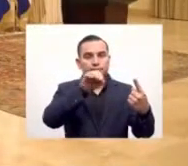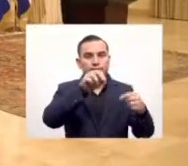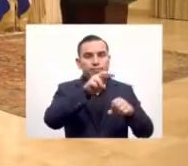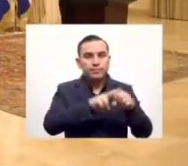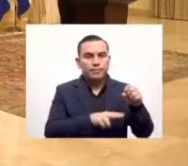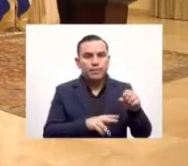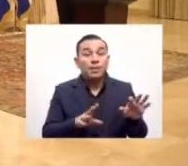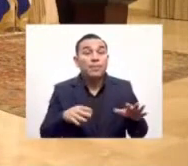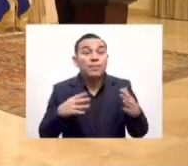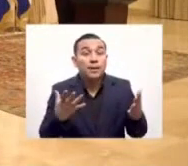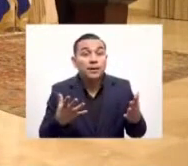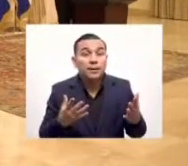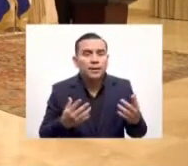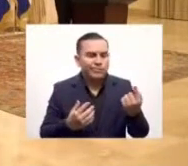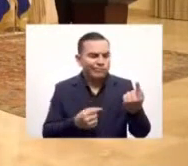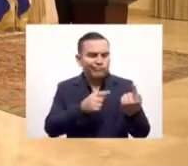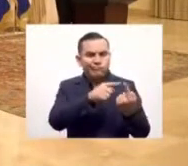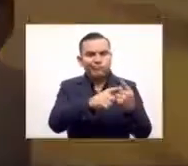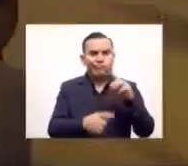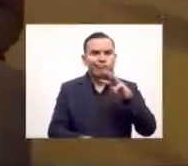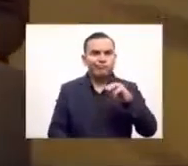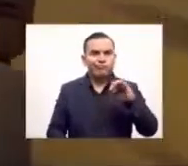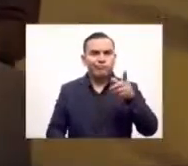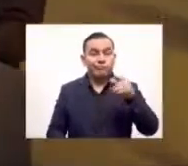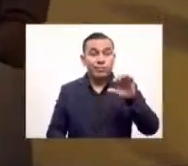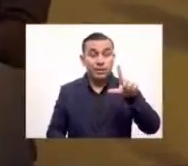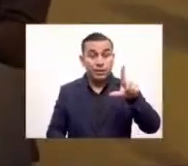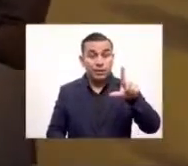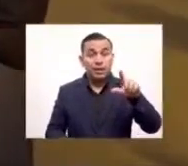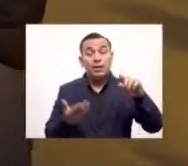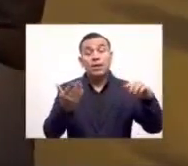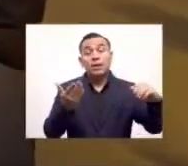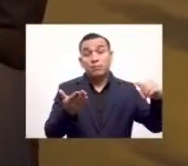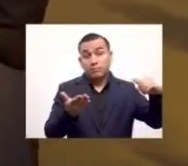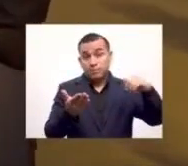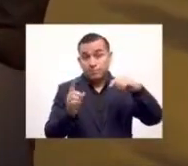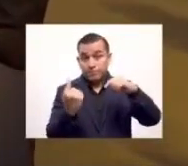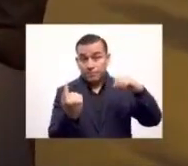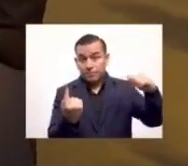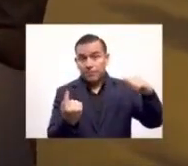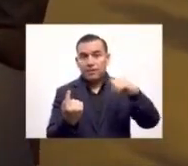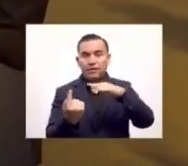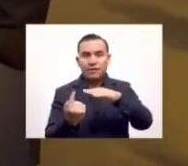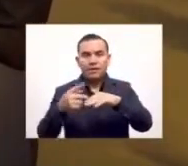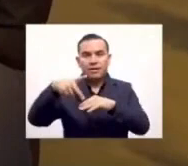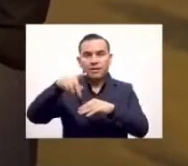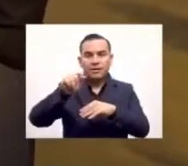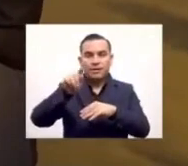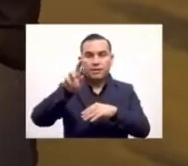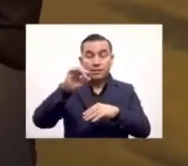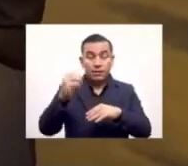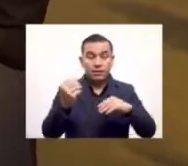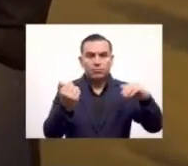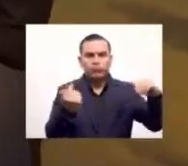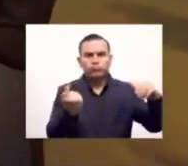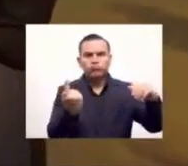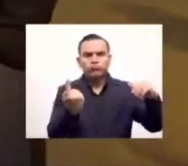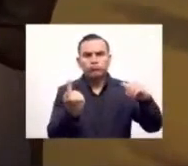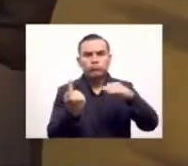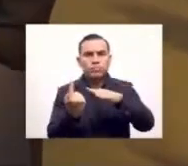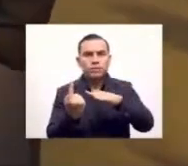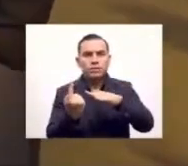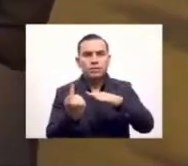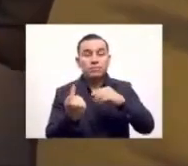y sí, es... Te voy a decir algo, ¿no? Va a sonar muy, muy malinchista lo que voy a decir,